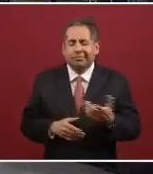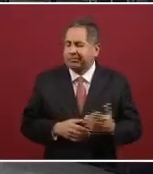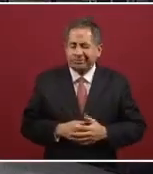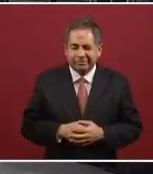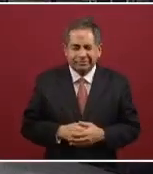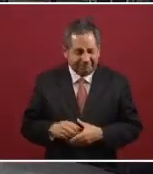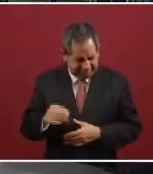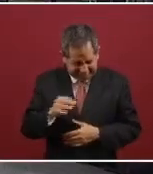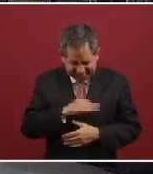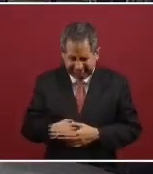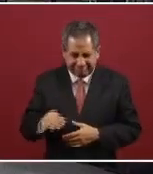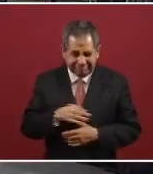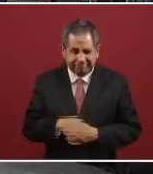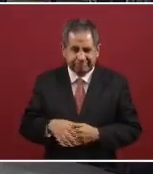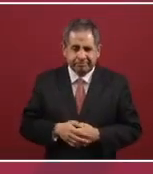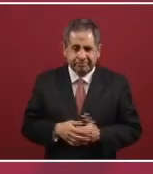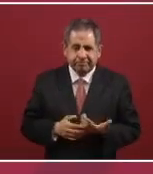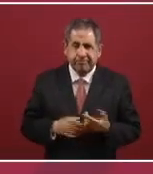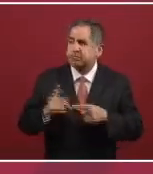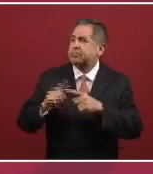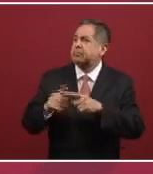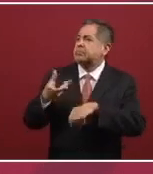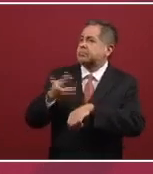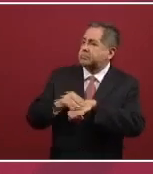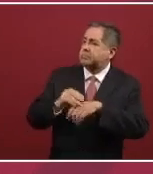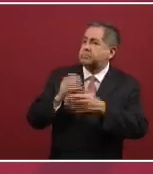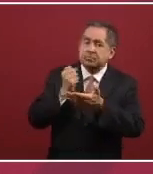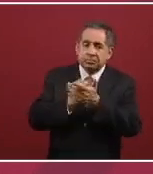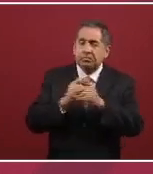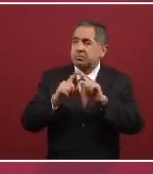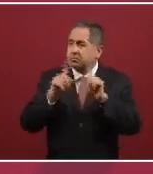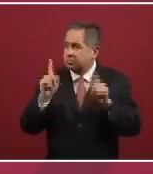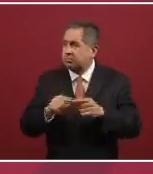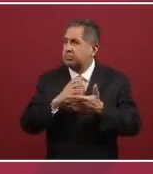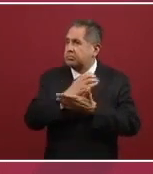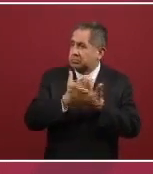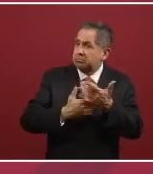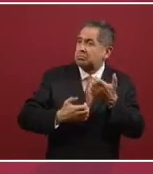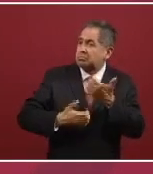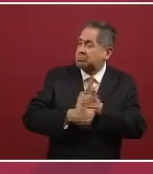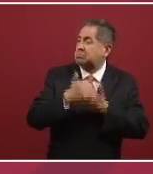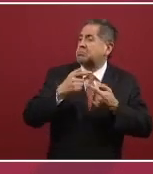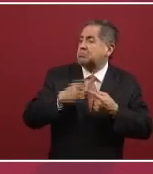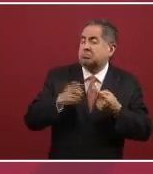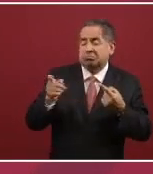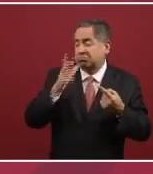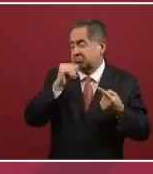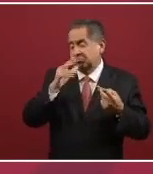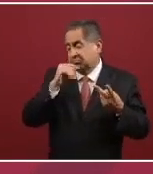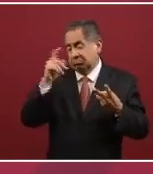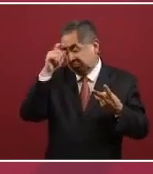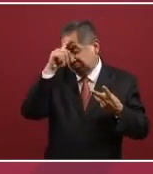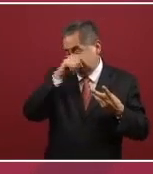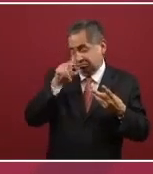el presupuesto y el oficio de autorización y la licitación y el contrato